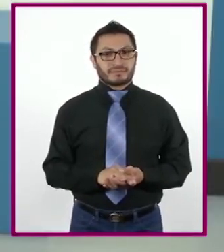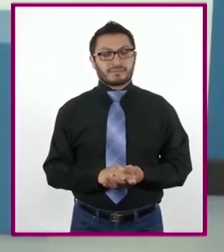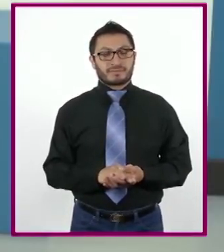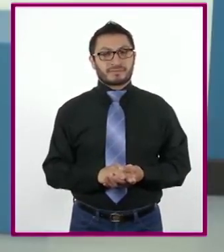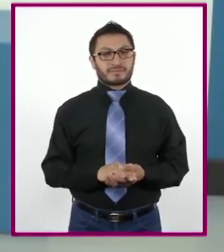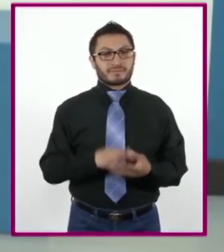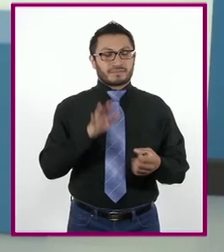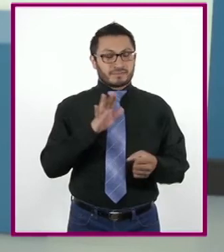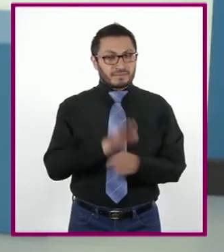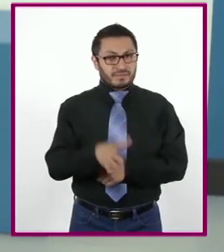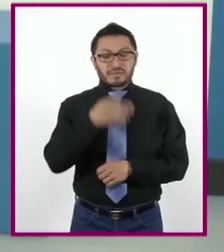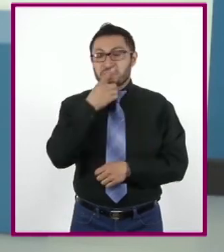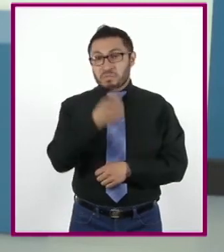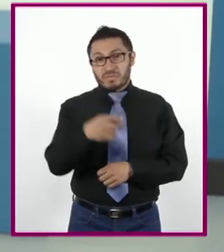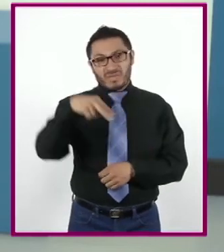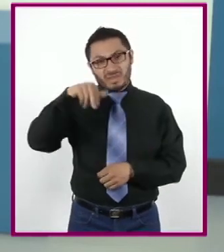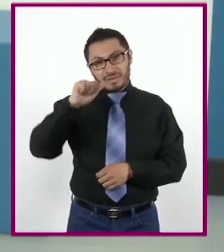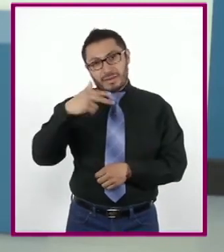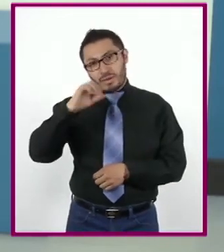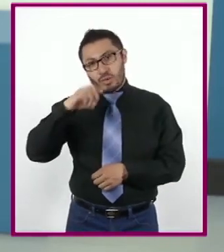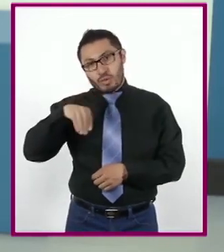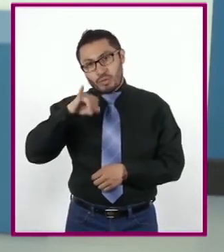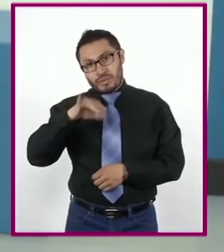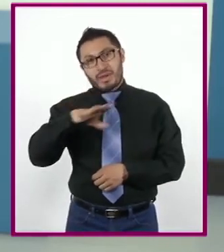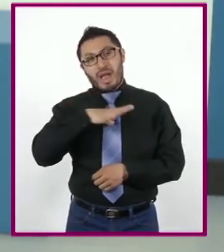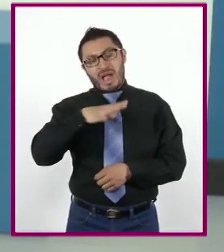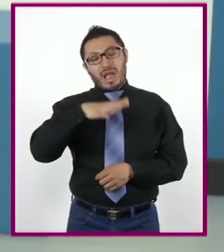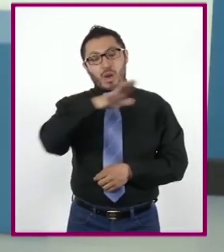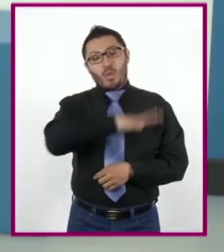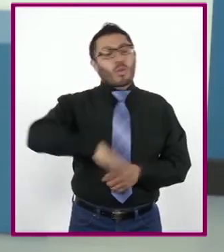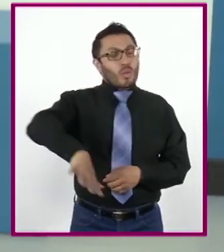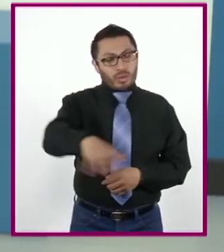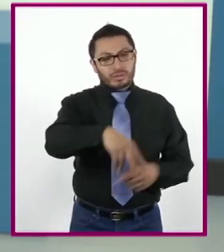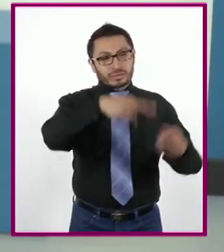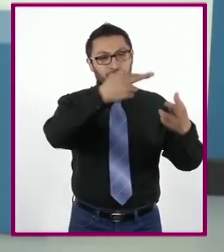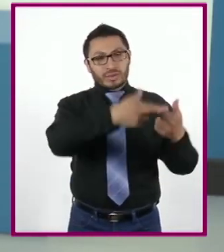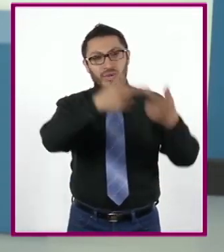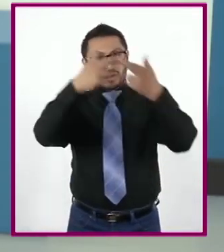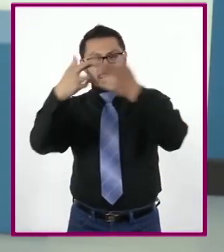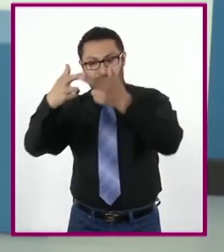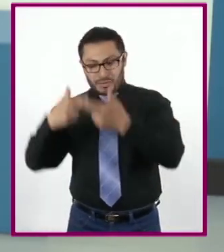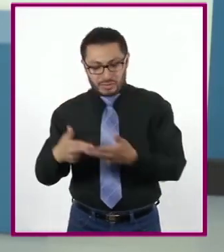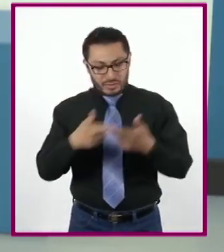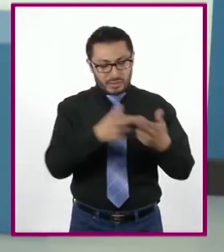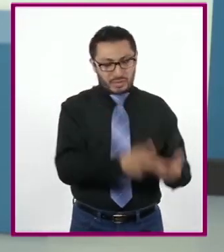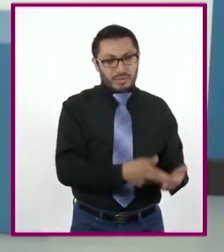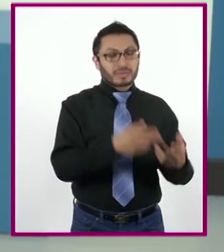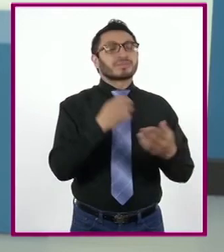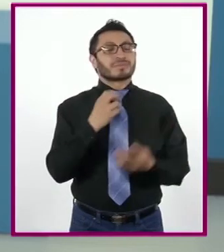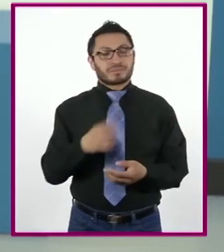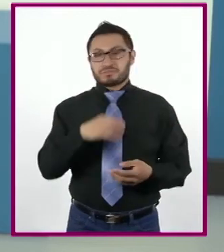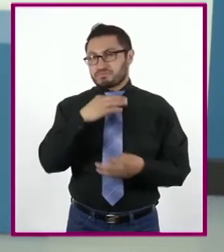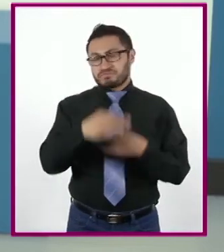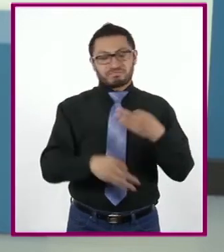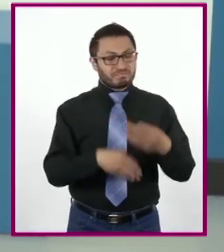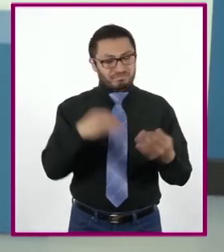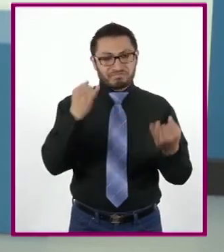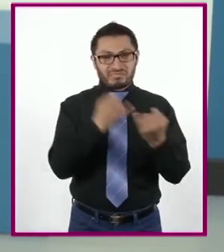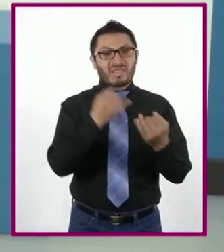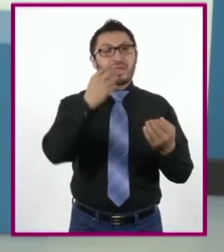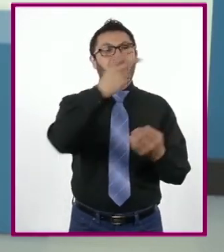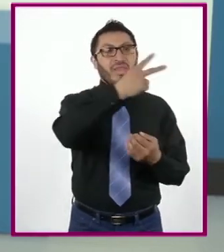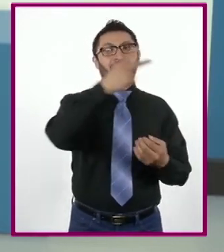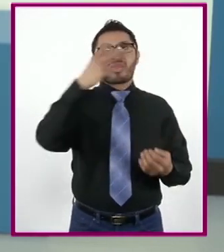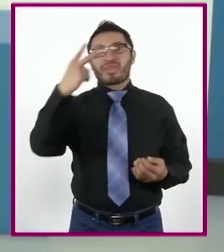Lo que le podemos decir a Naomi es que los terrenos que quedan después de diseñar la casa son dos